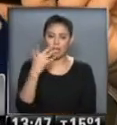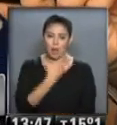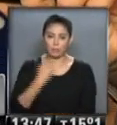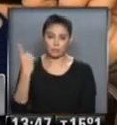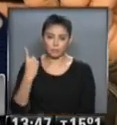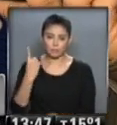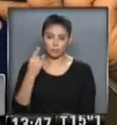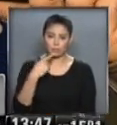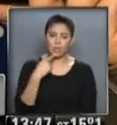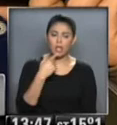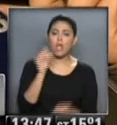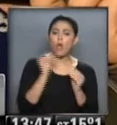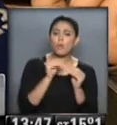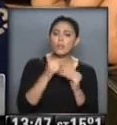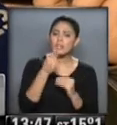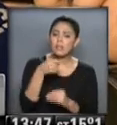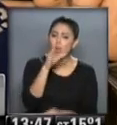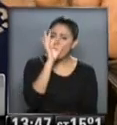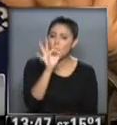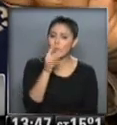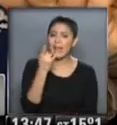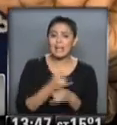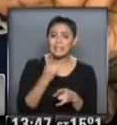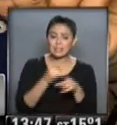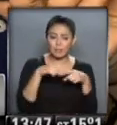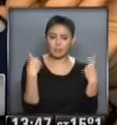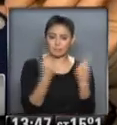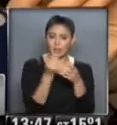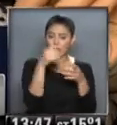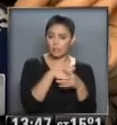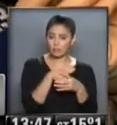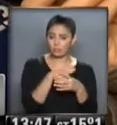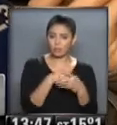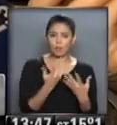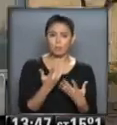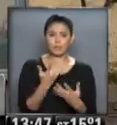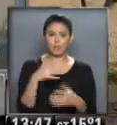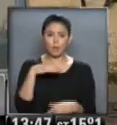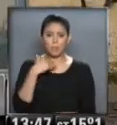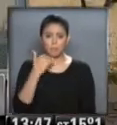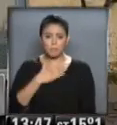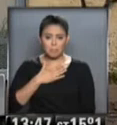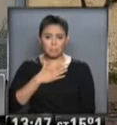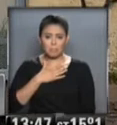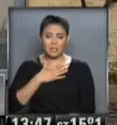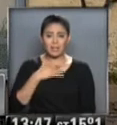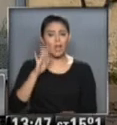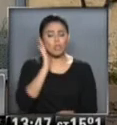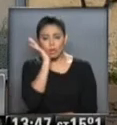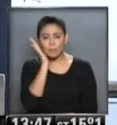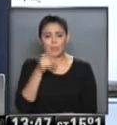cuentan de que nunca les llevarán a presentar ya que minera siempre estuvo dentro de la sala y miren la sorpresa orinar en la cama